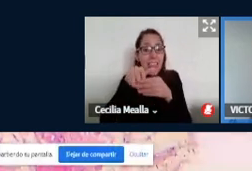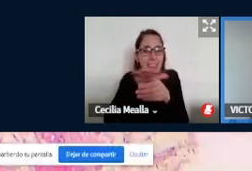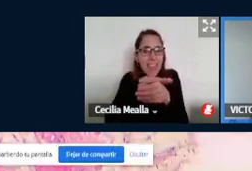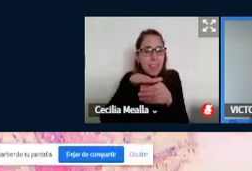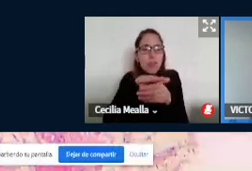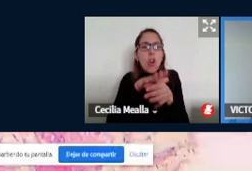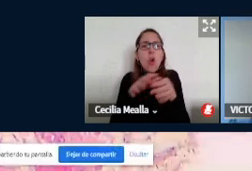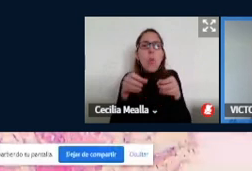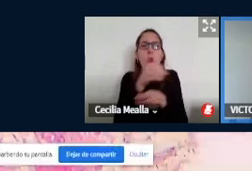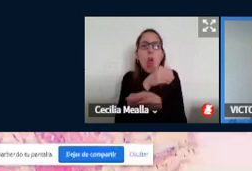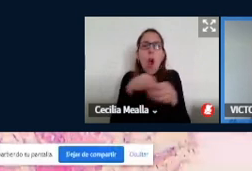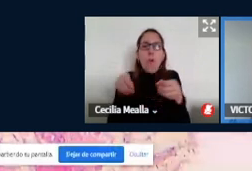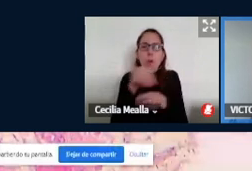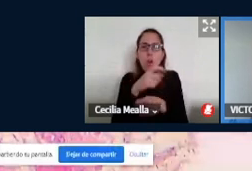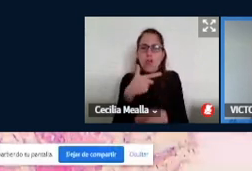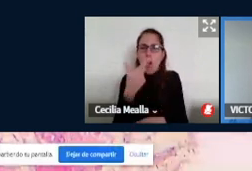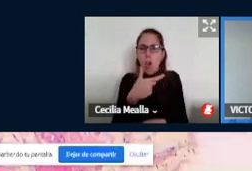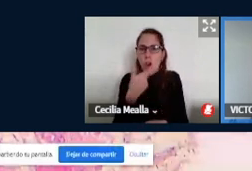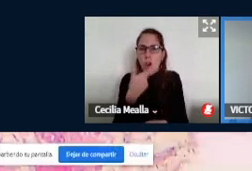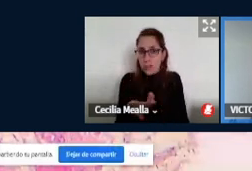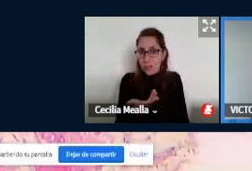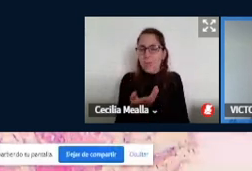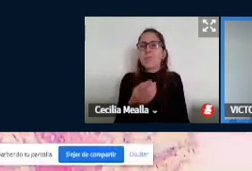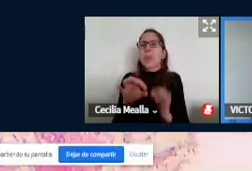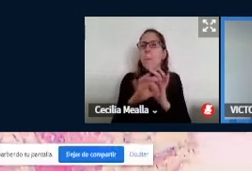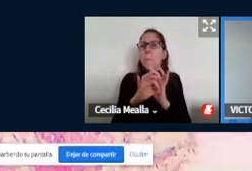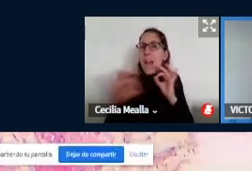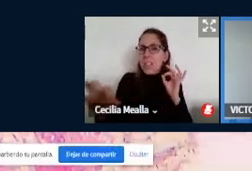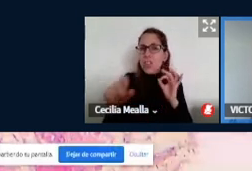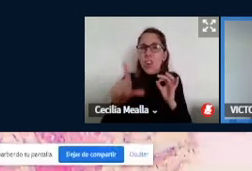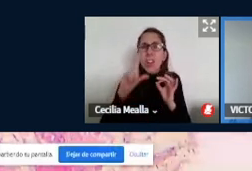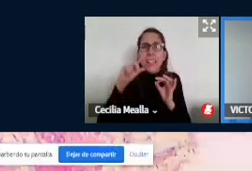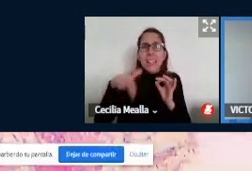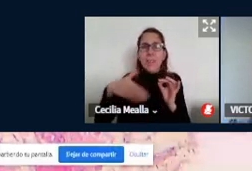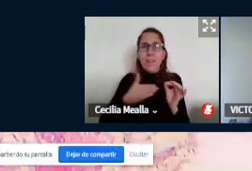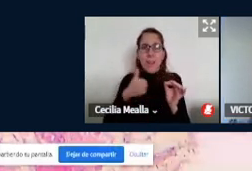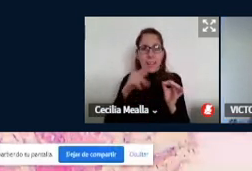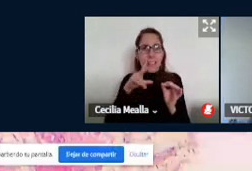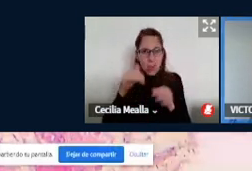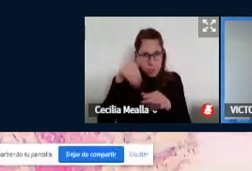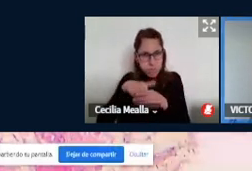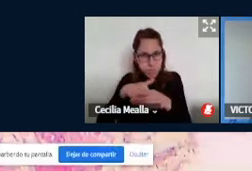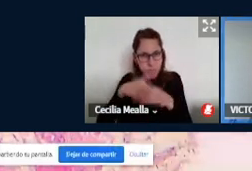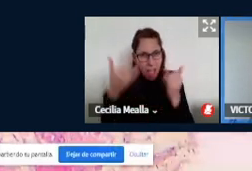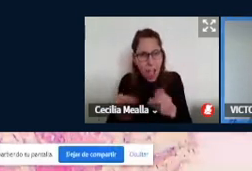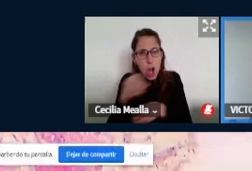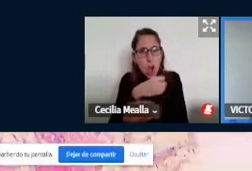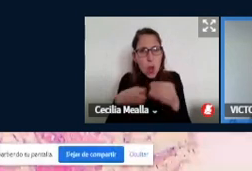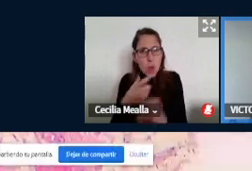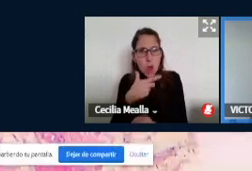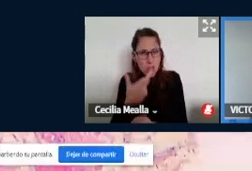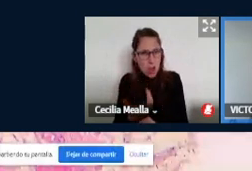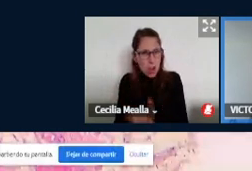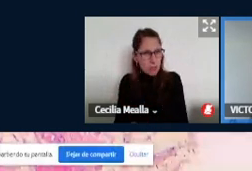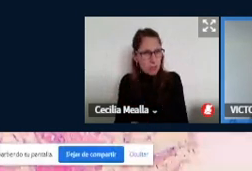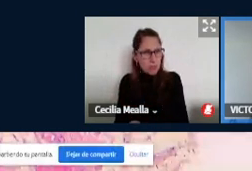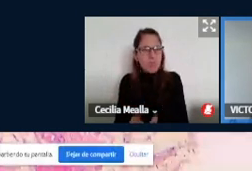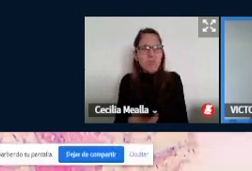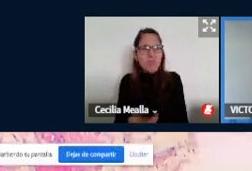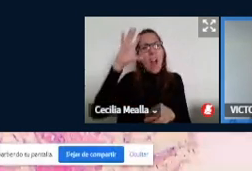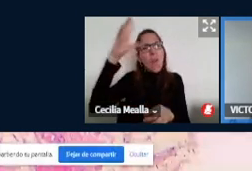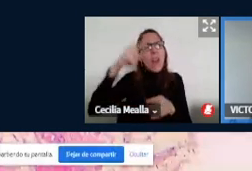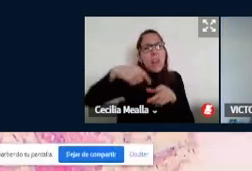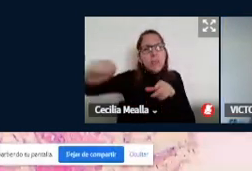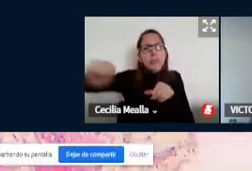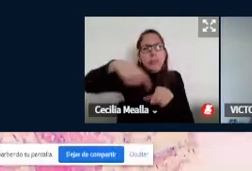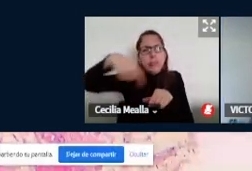glóbulos rojos, ¿sí? ¿El vaso linfático lleva glóbulos rojos? ¿Qué drena el vaso linfático? ¿Alguien se